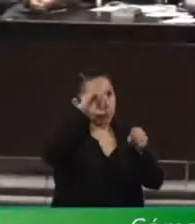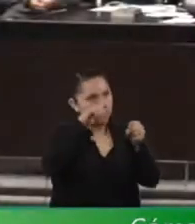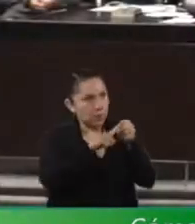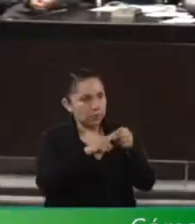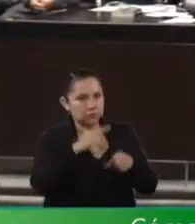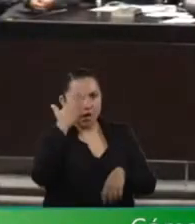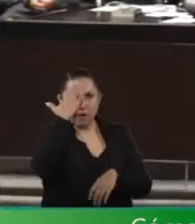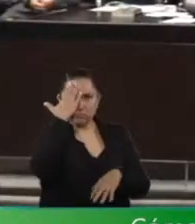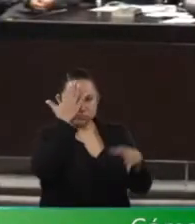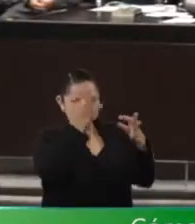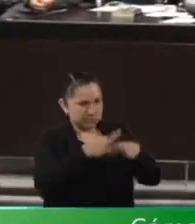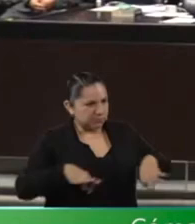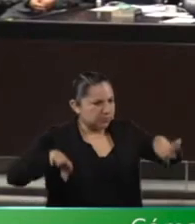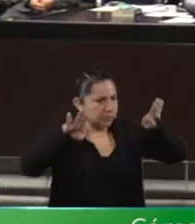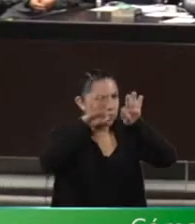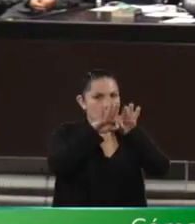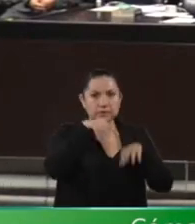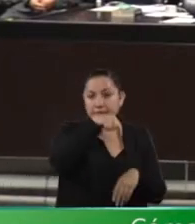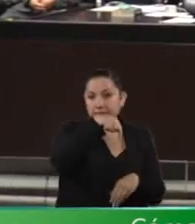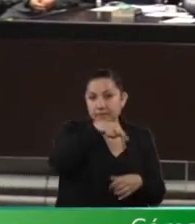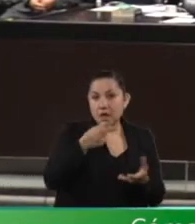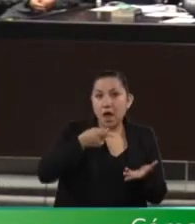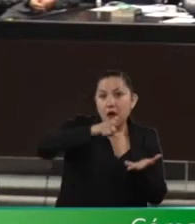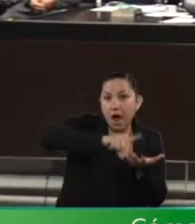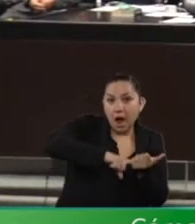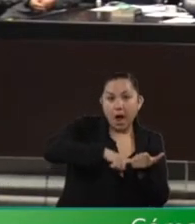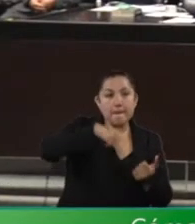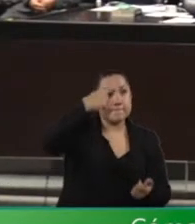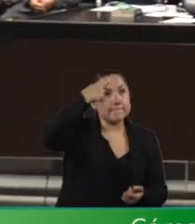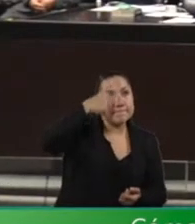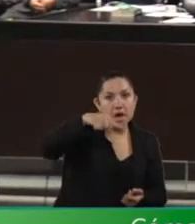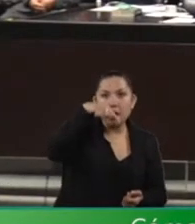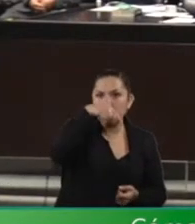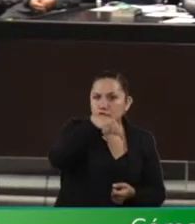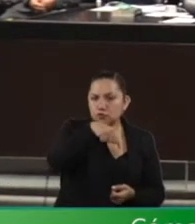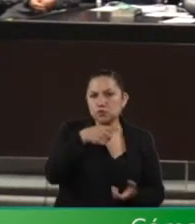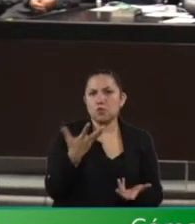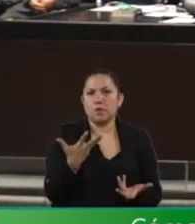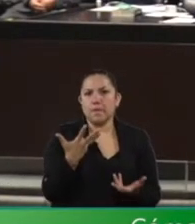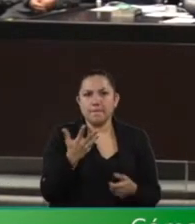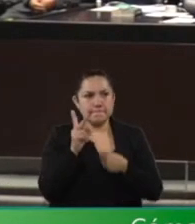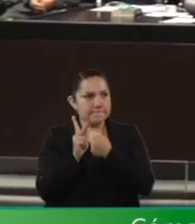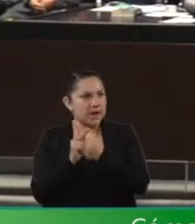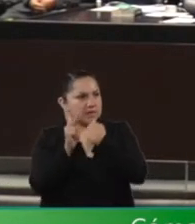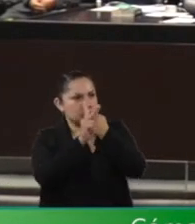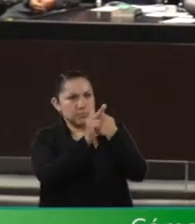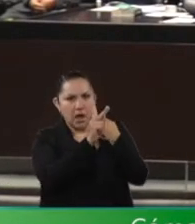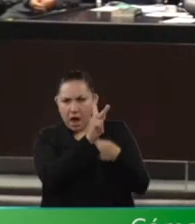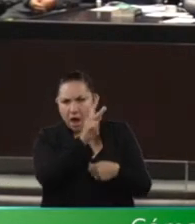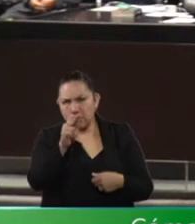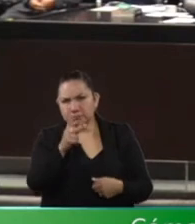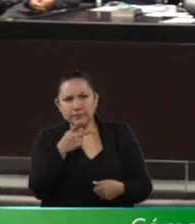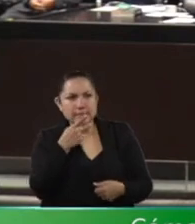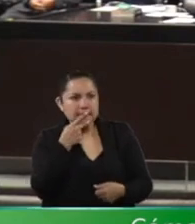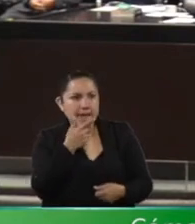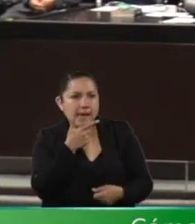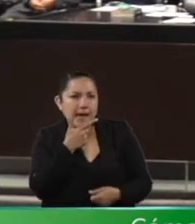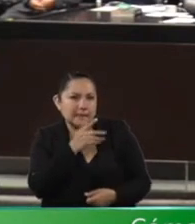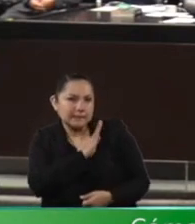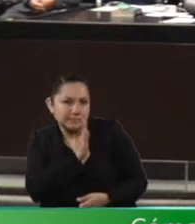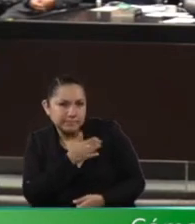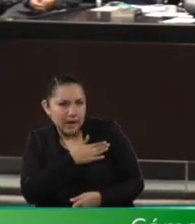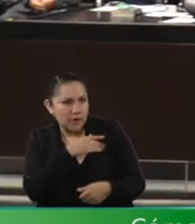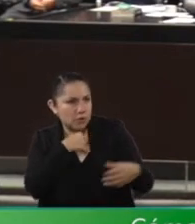la comunidad iberoamericana, o si quiere mirar al sur y unirse a un internacionalismo bolivariano, o si quiere